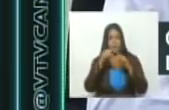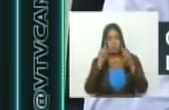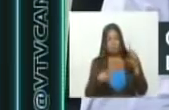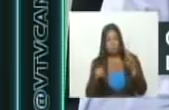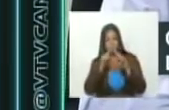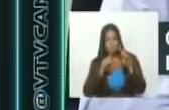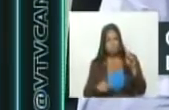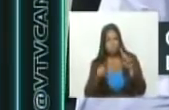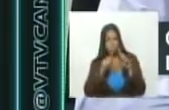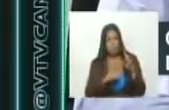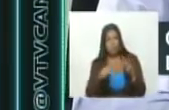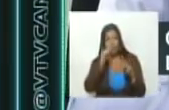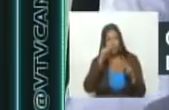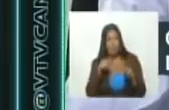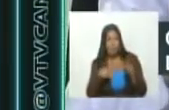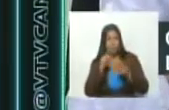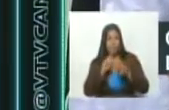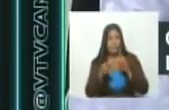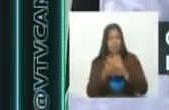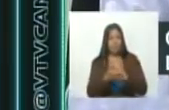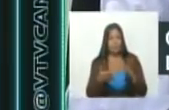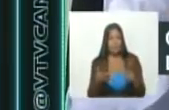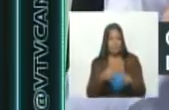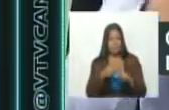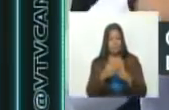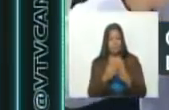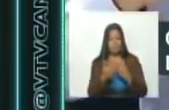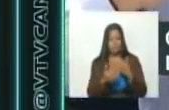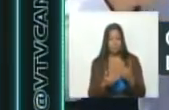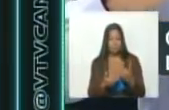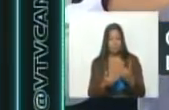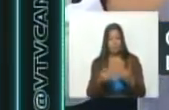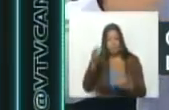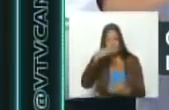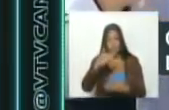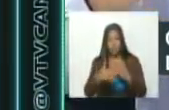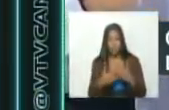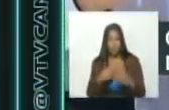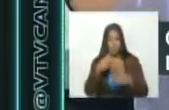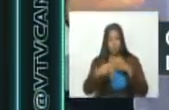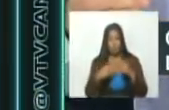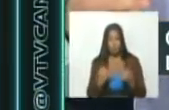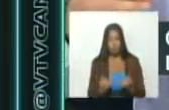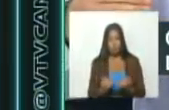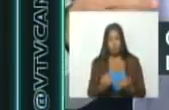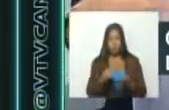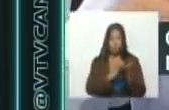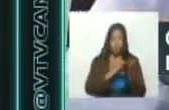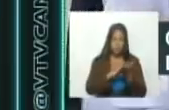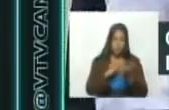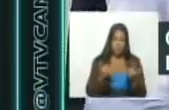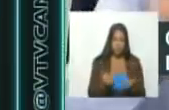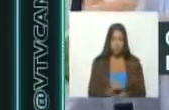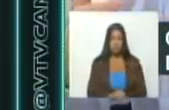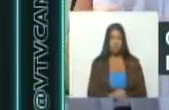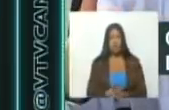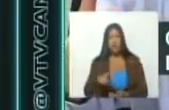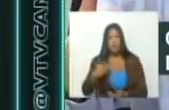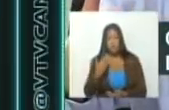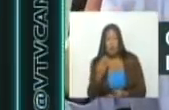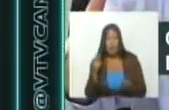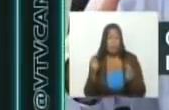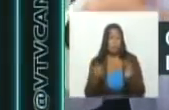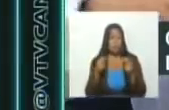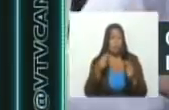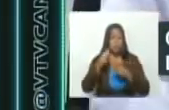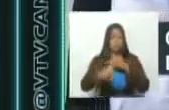la electricidad depende no solamente del bienestar de la población, sino la posibilidad de que la producción pueda recuperarse. No habrá posibilidad de activar